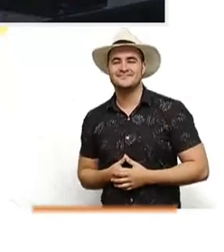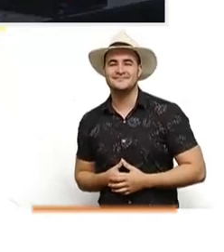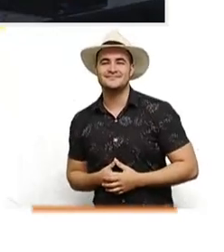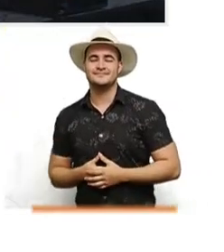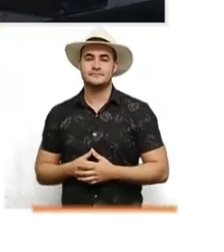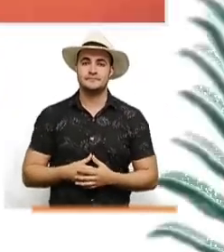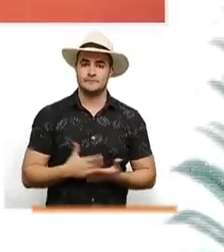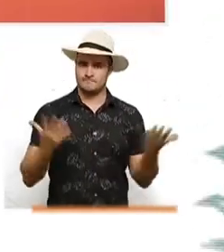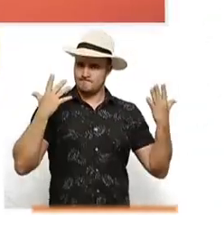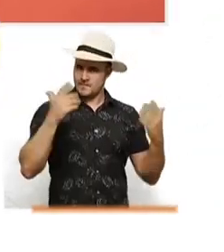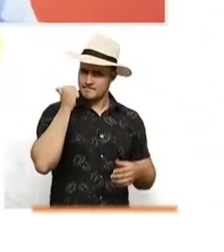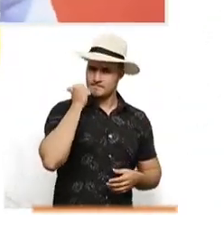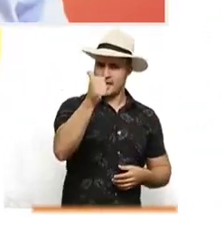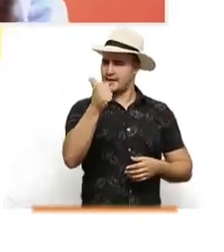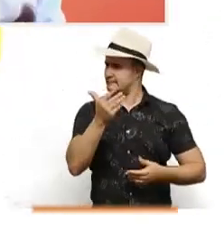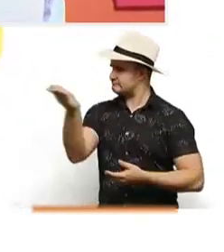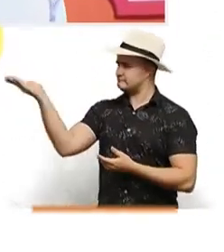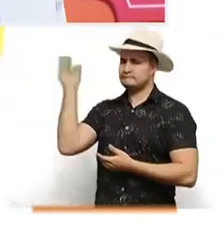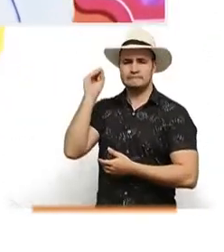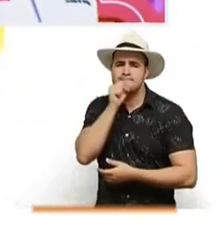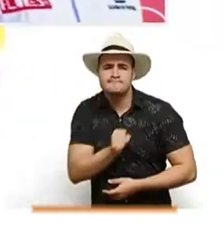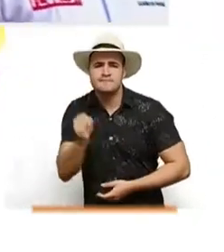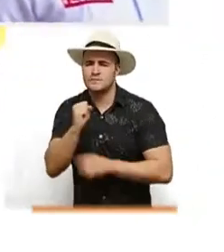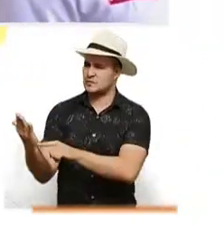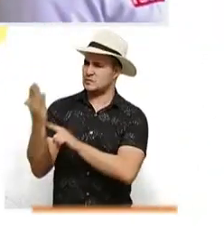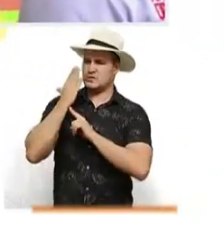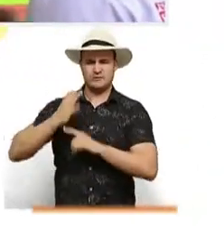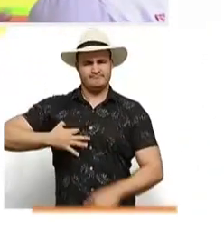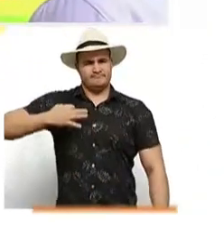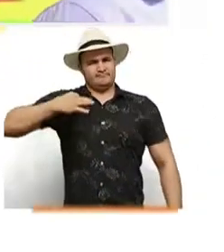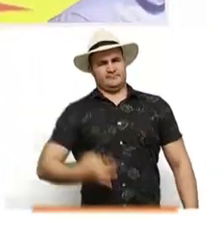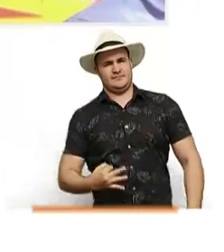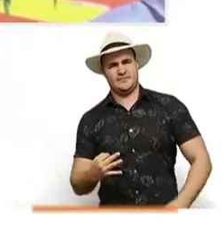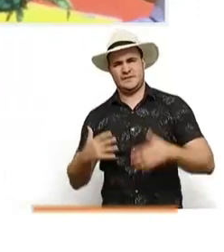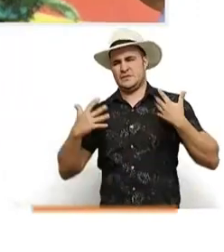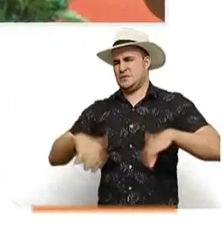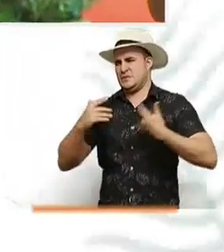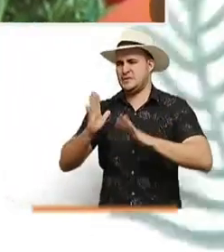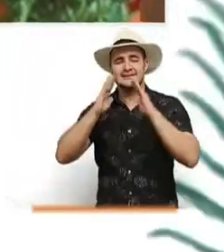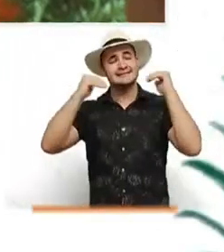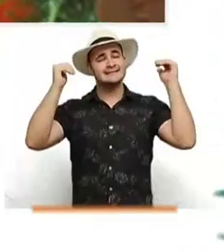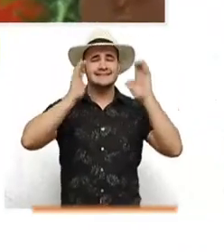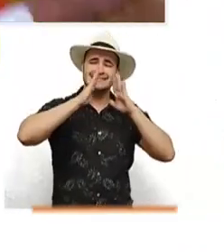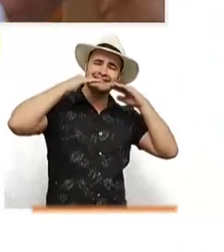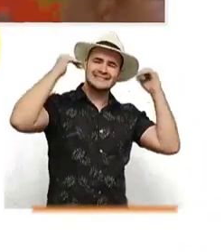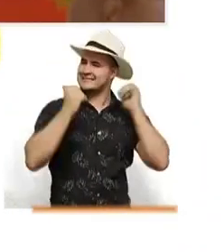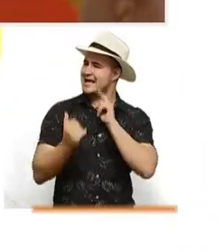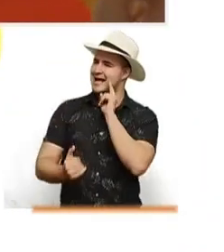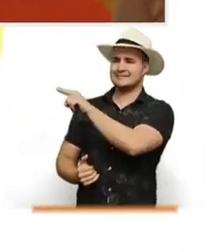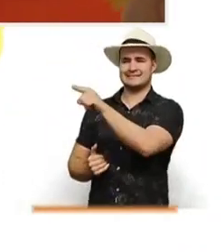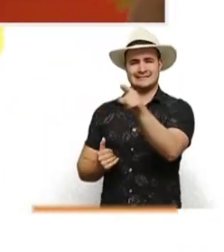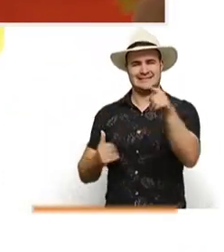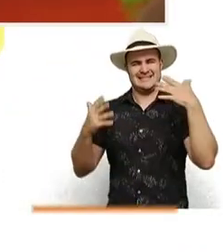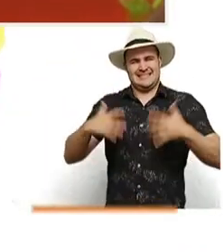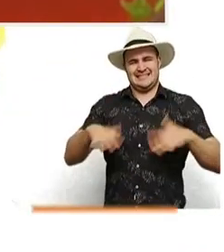Con la actitud de esos viejos, la verdad en la risa fuga. Es que así no